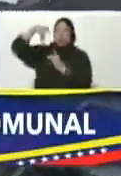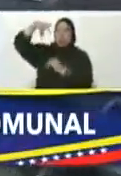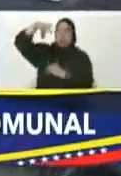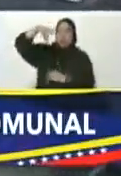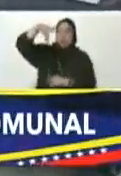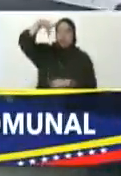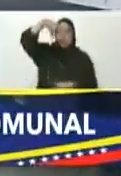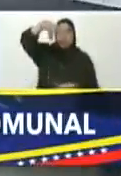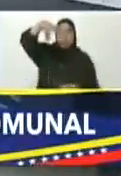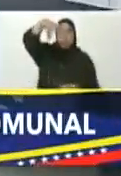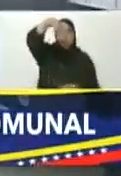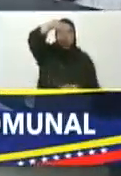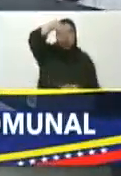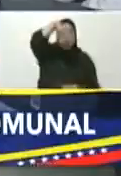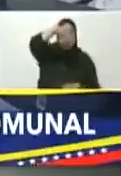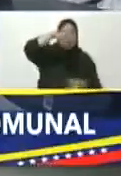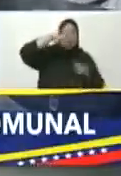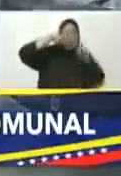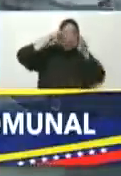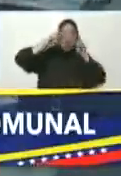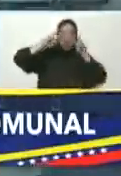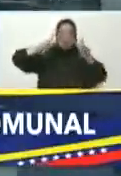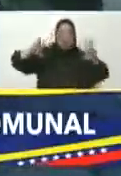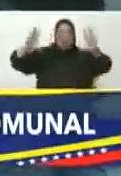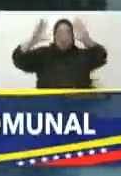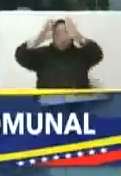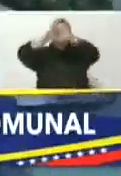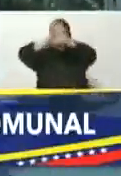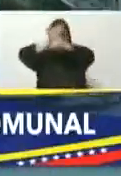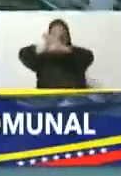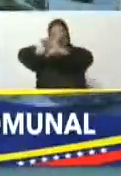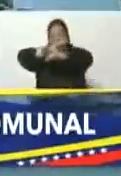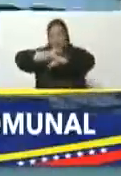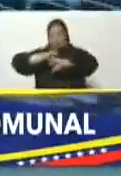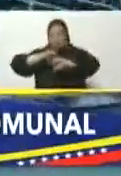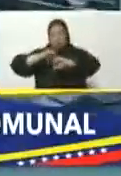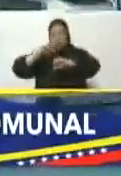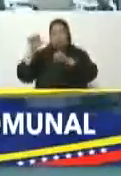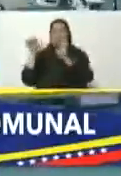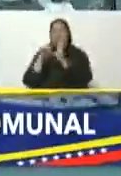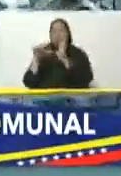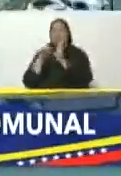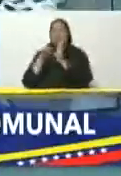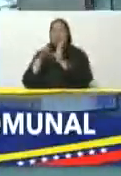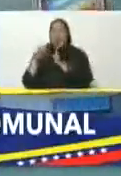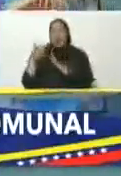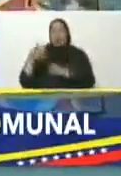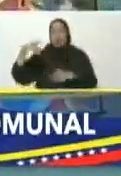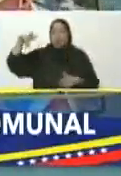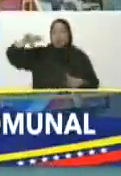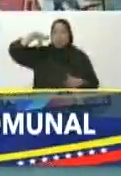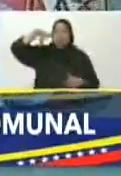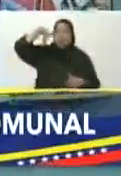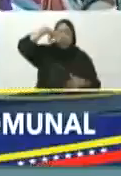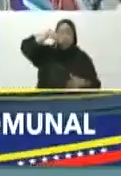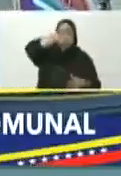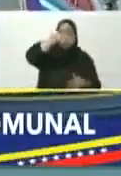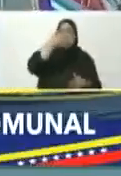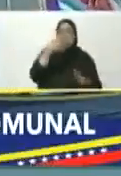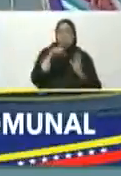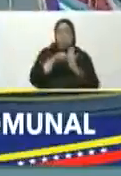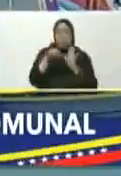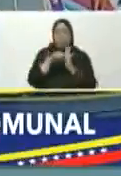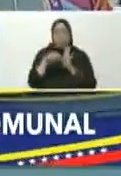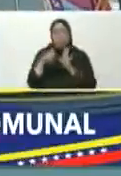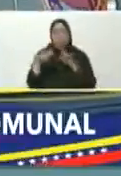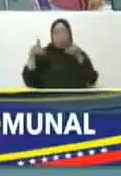posibilidad de visión nocturna, infrarroja. ¿Dónde está el dron? Tráigame un dron, pues. Ajá. Fíjate, esto es un... Esto es un